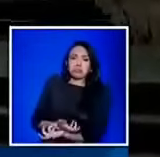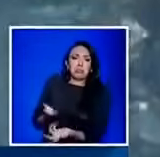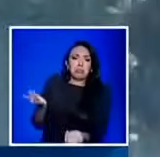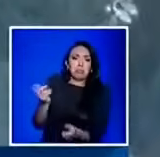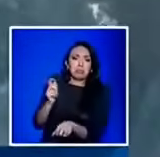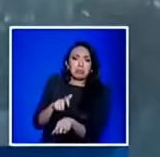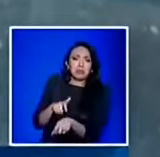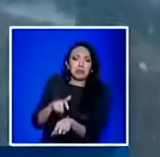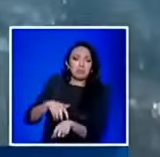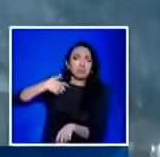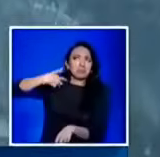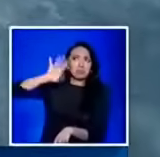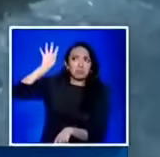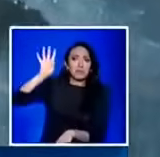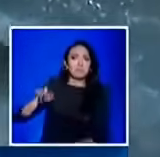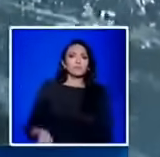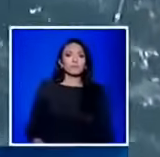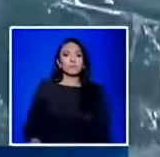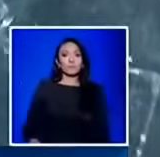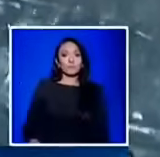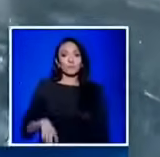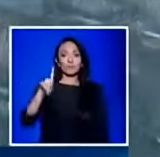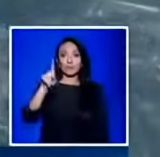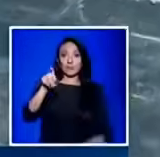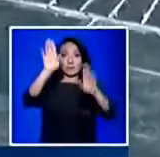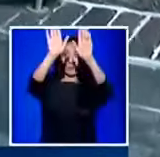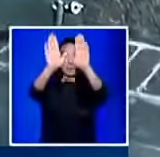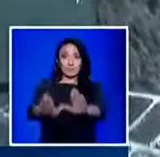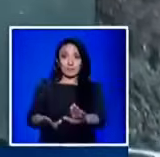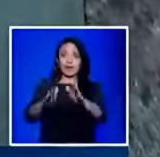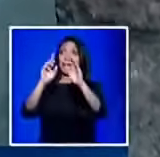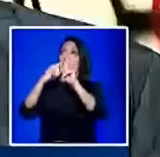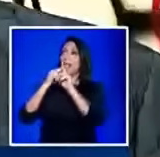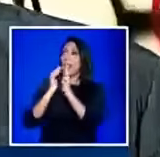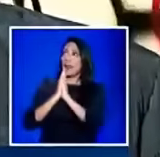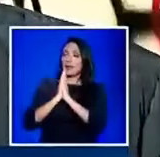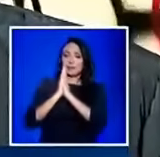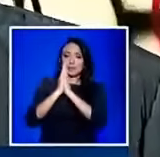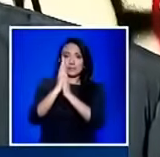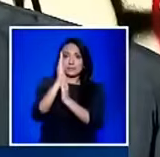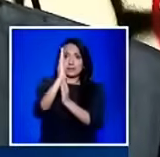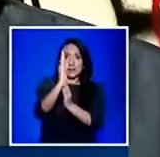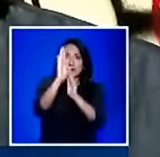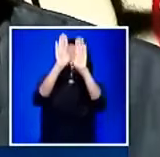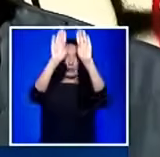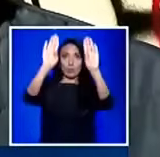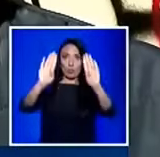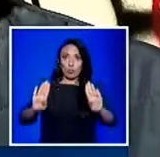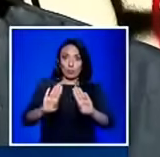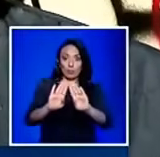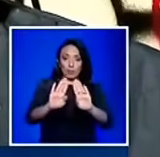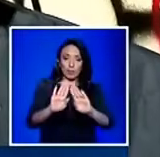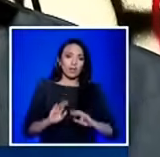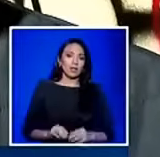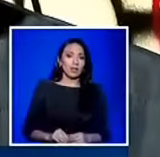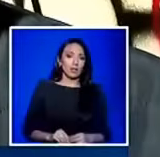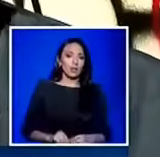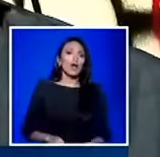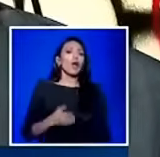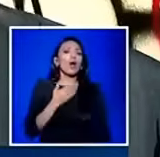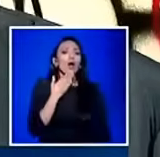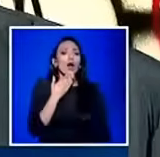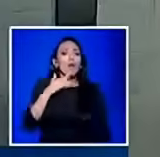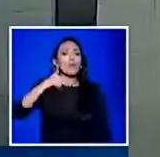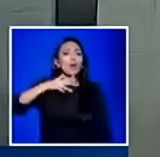día. Fue necesario colocar un vidrio templado fuera de esta iglesia. Vienen a hacer sus necesidades justo aquí